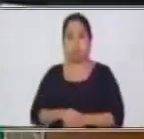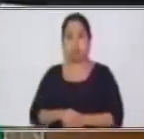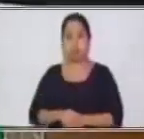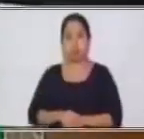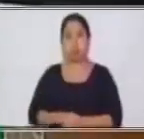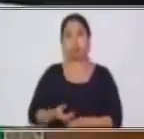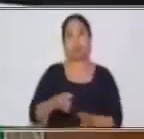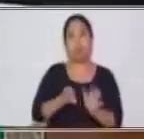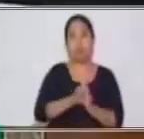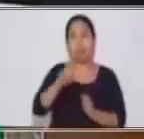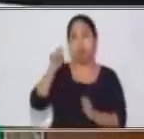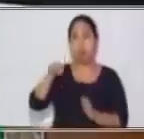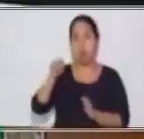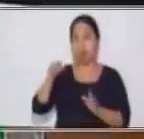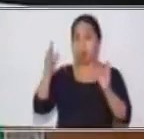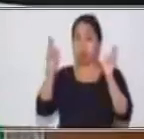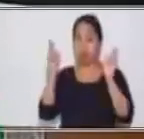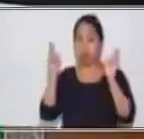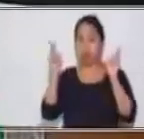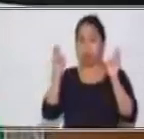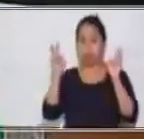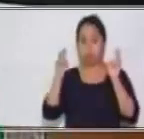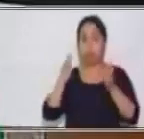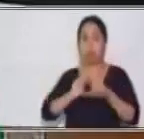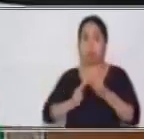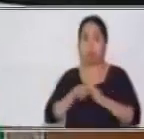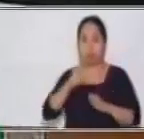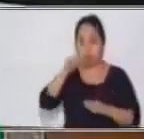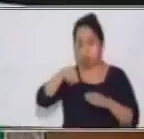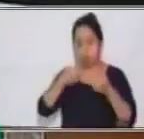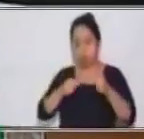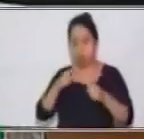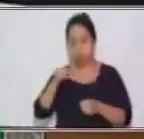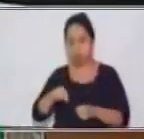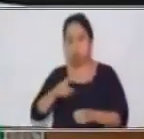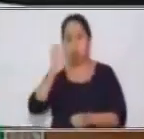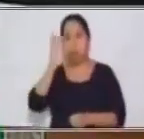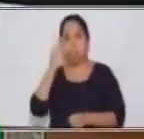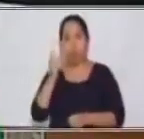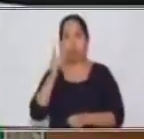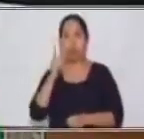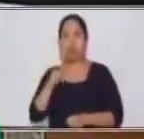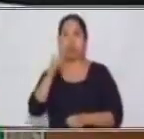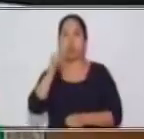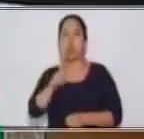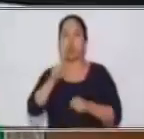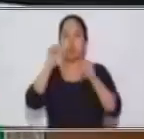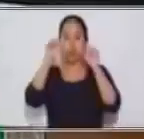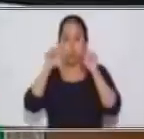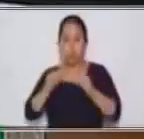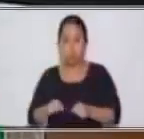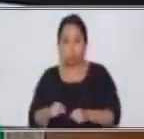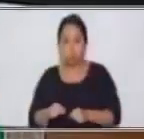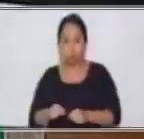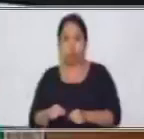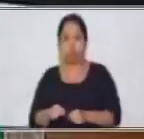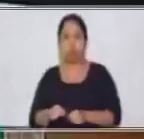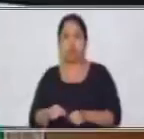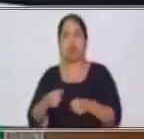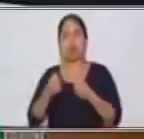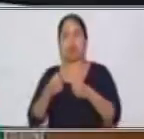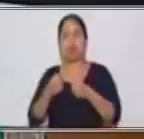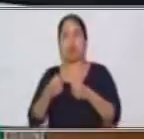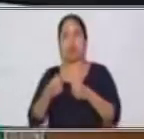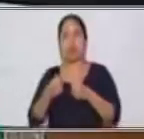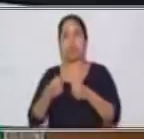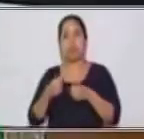de las demostraciones matemáticas que hicimos el día de hoy. Porque de ellas tú vas a poder referenciar siempre los problemas que vas a